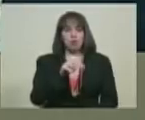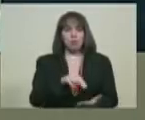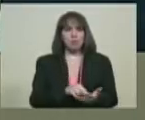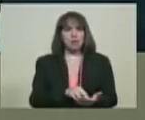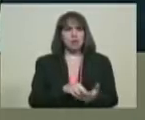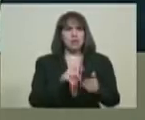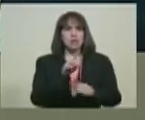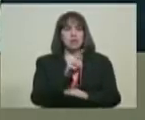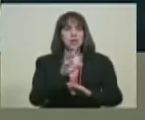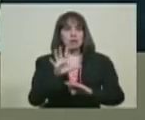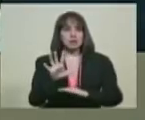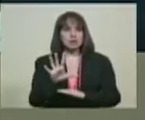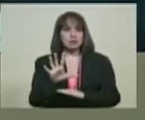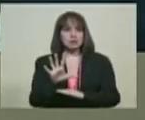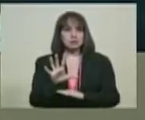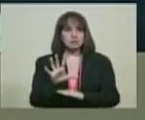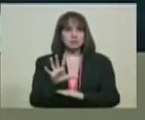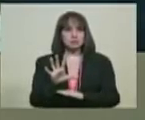2015,